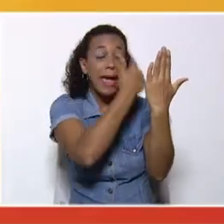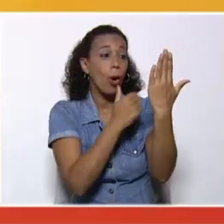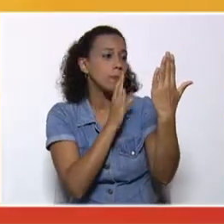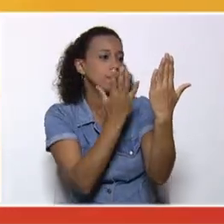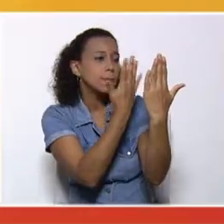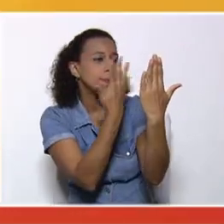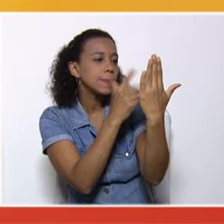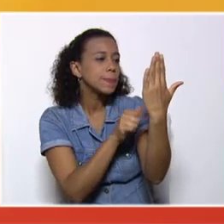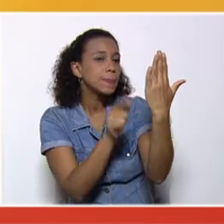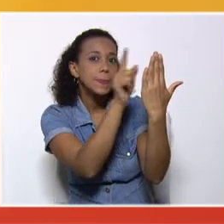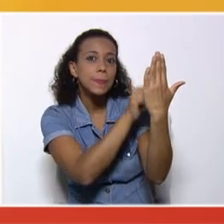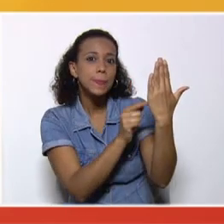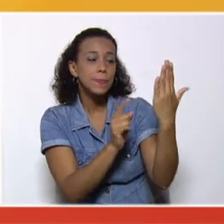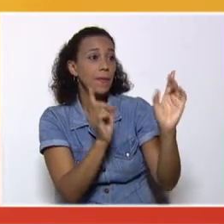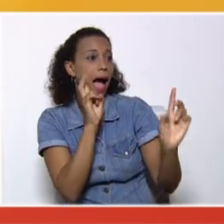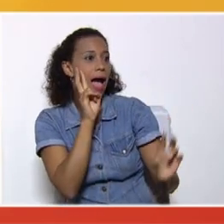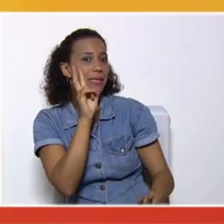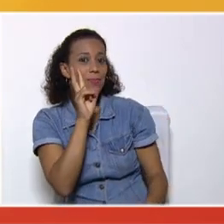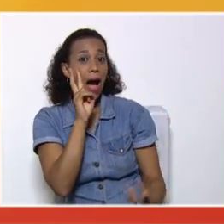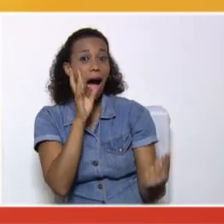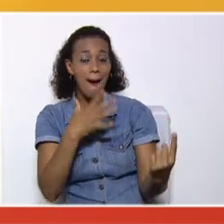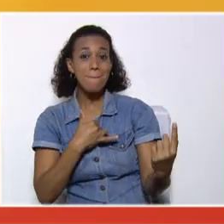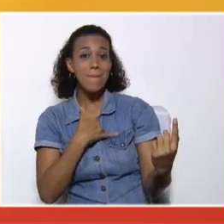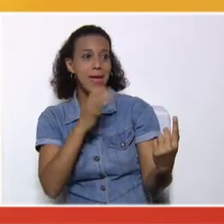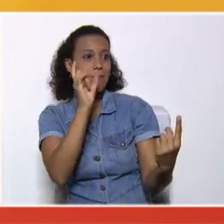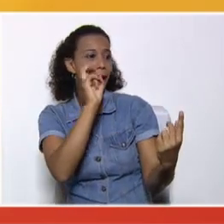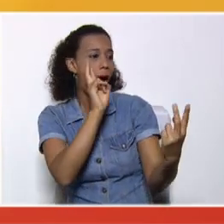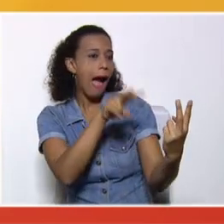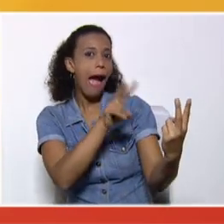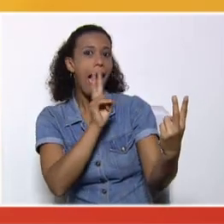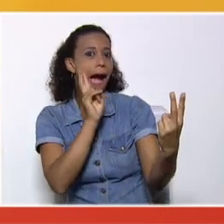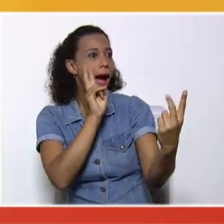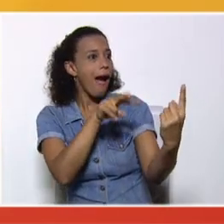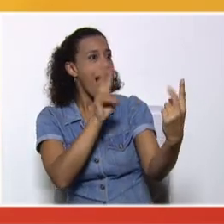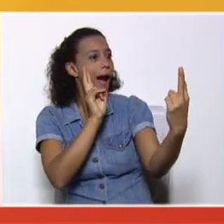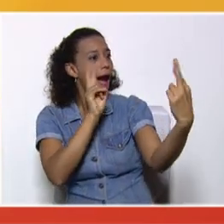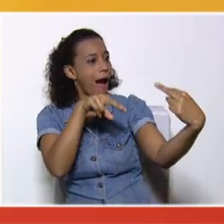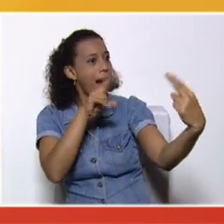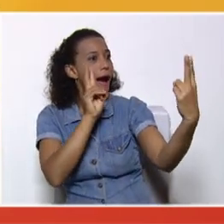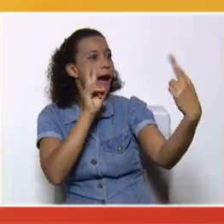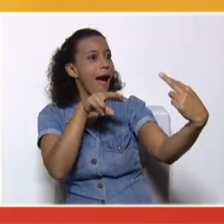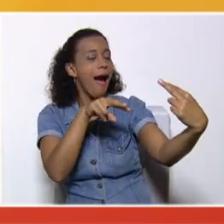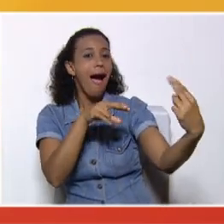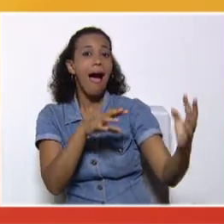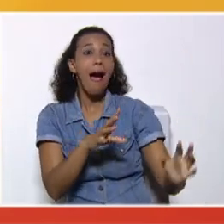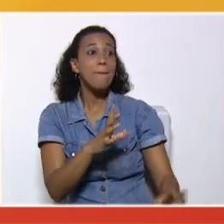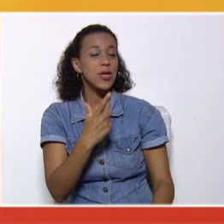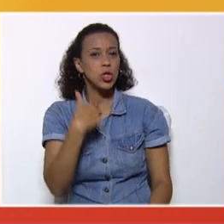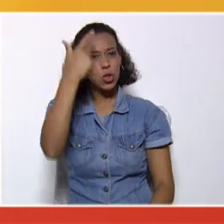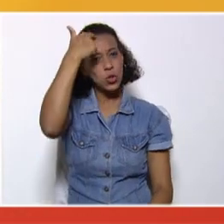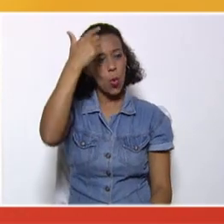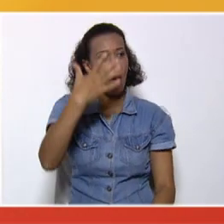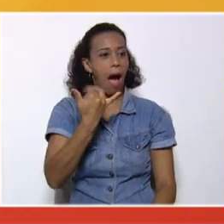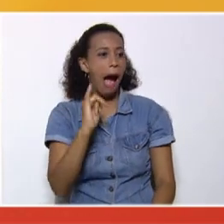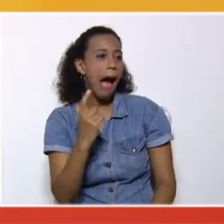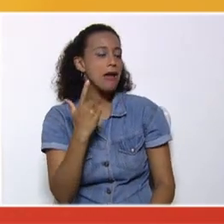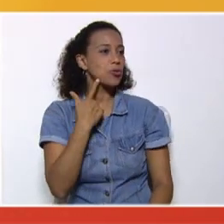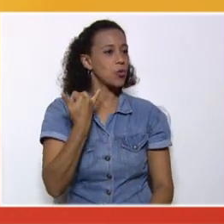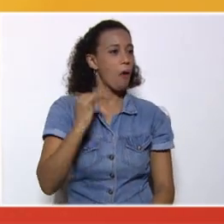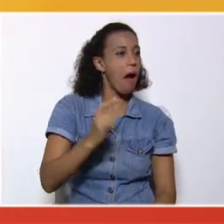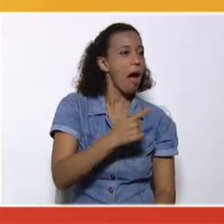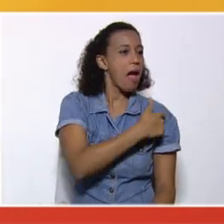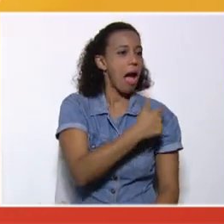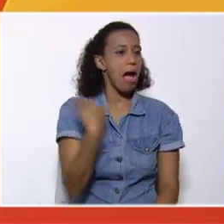donde el niño y la niña se pueda observar, se pueda ver, pueda ir nombrando esas partes.